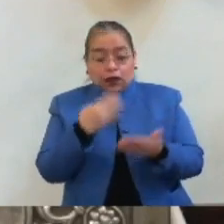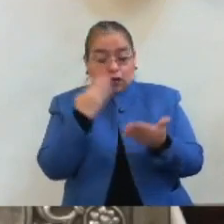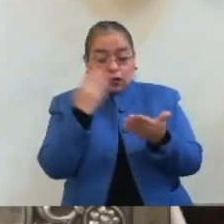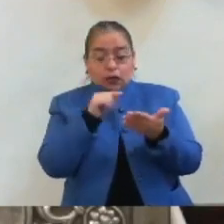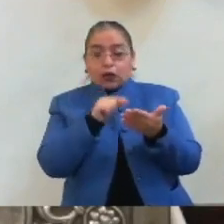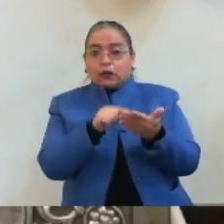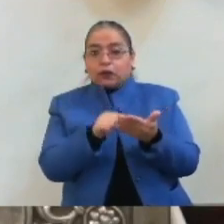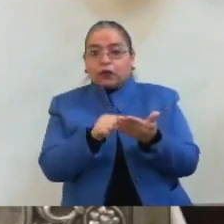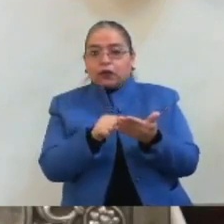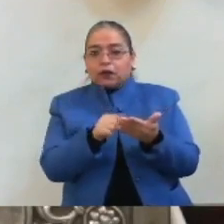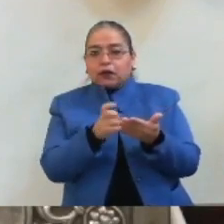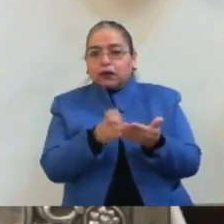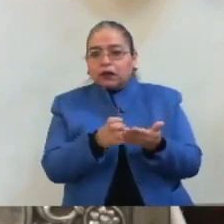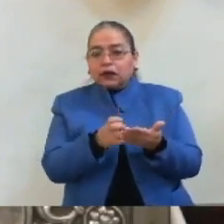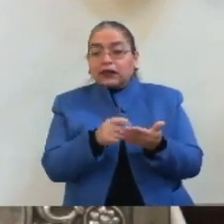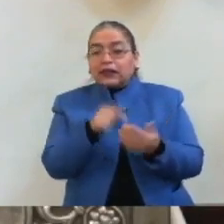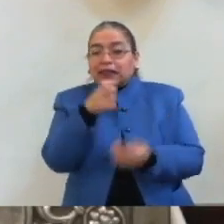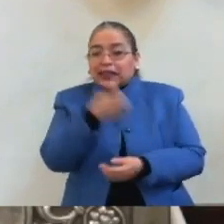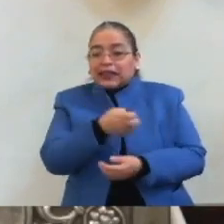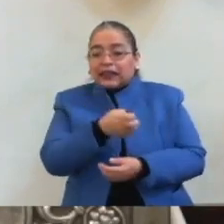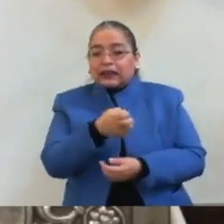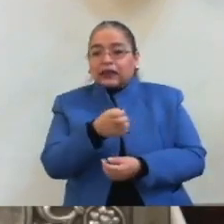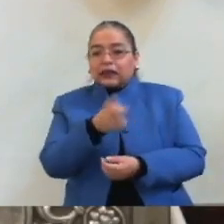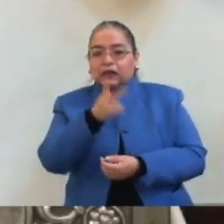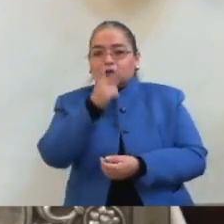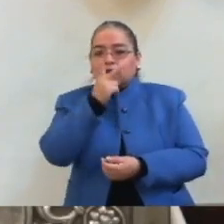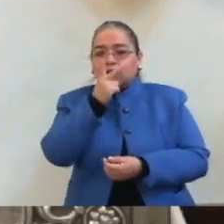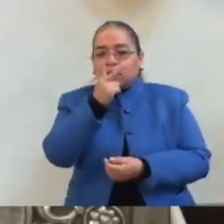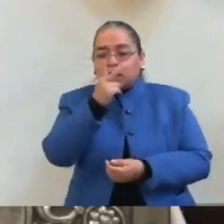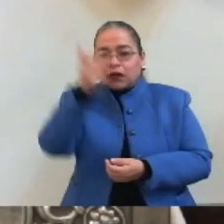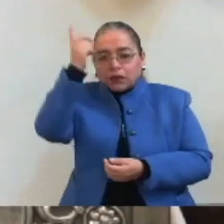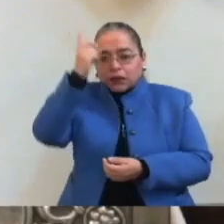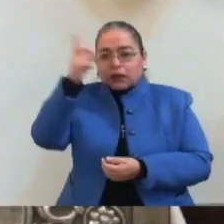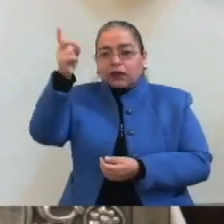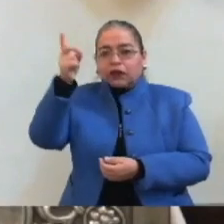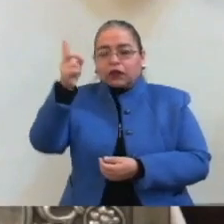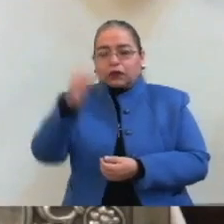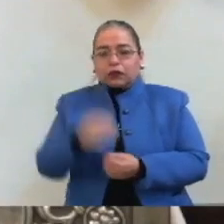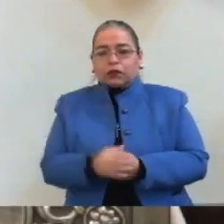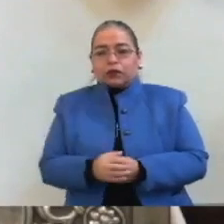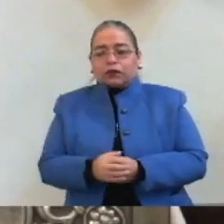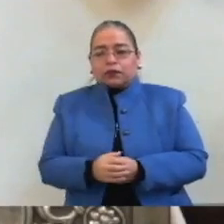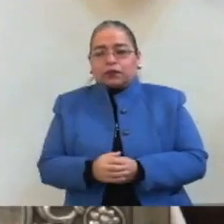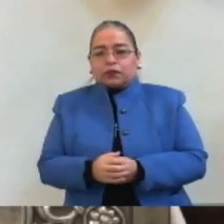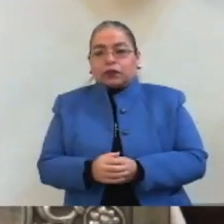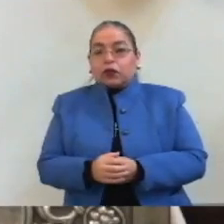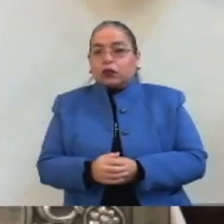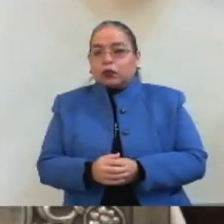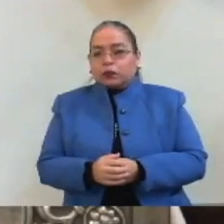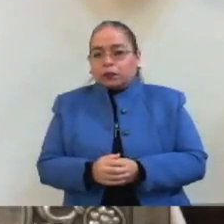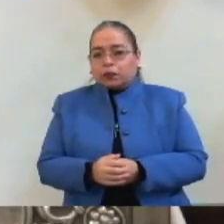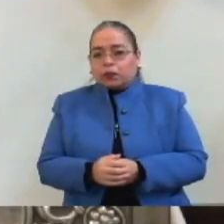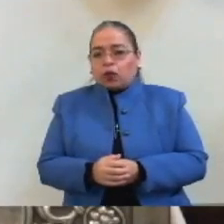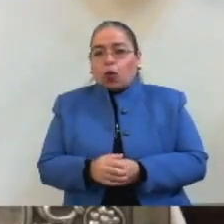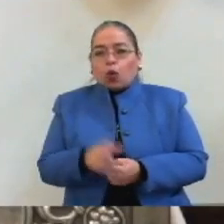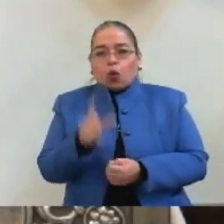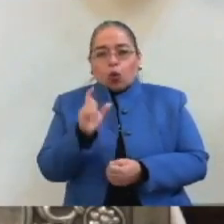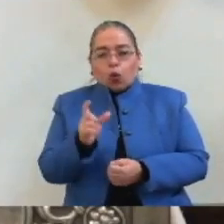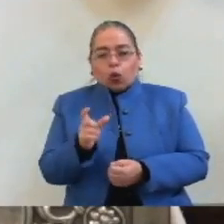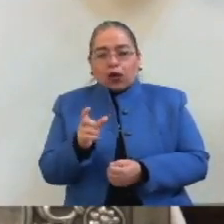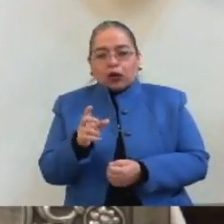pasa a ser palabra de dios cuando el pueblo la escucha